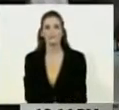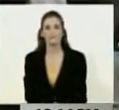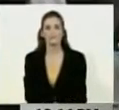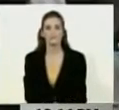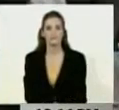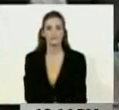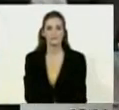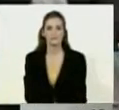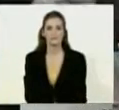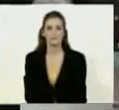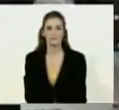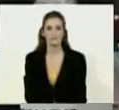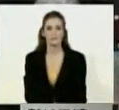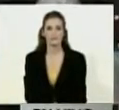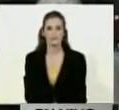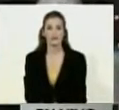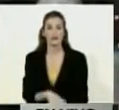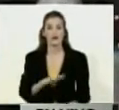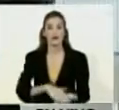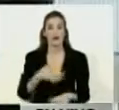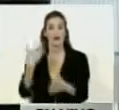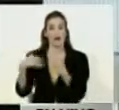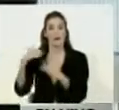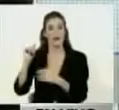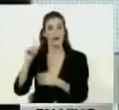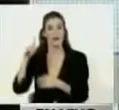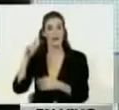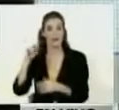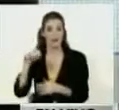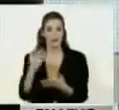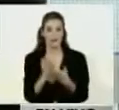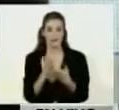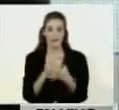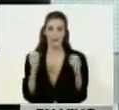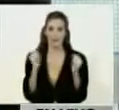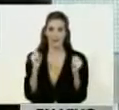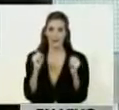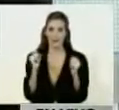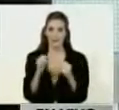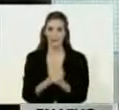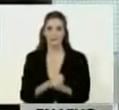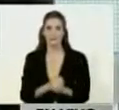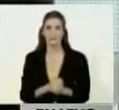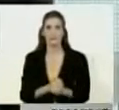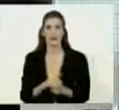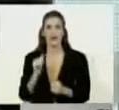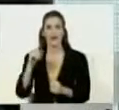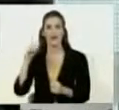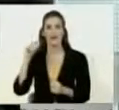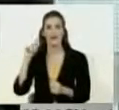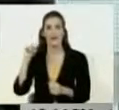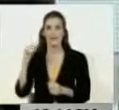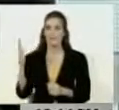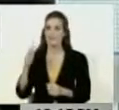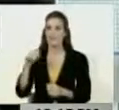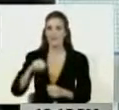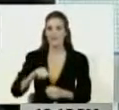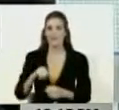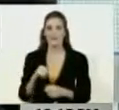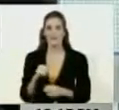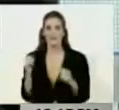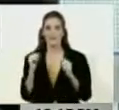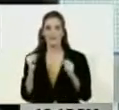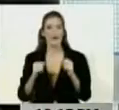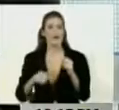mira, Adán cuando estudiaba en Mérida, bueno, y Adán cuando venía de Mérida, iba